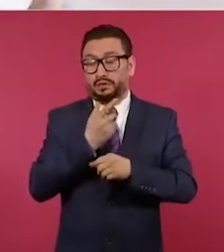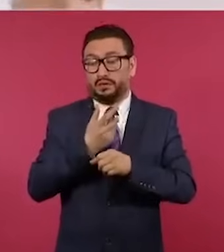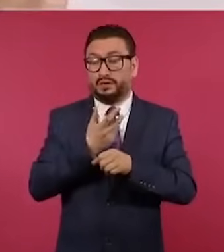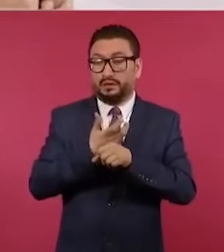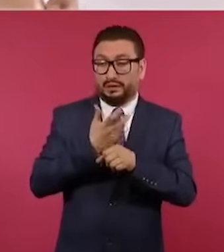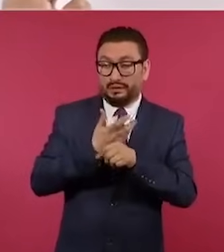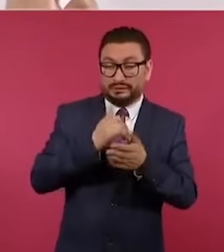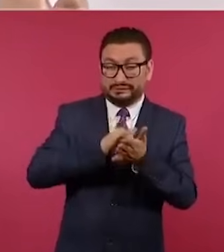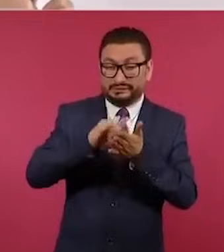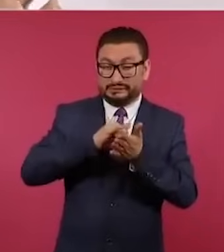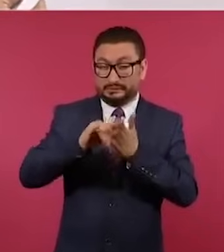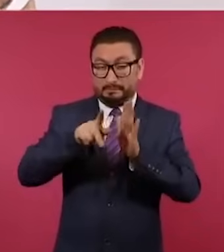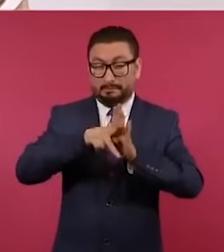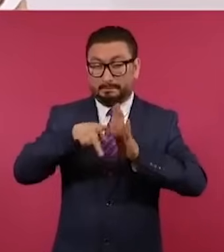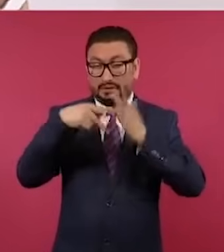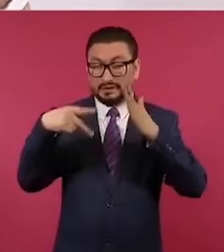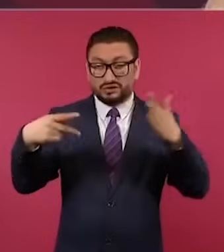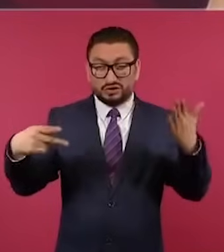Imagínate,